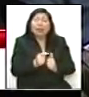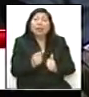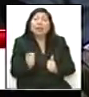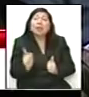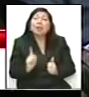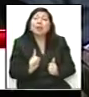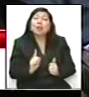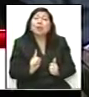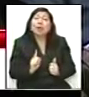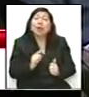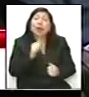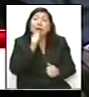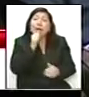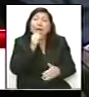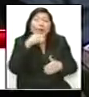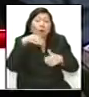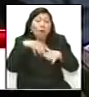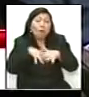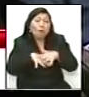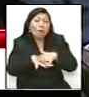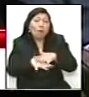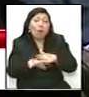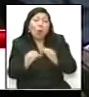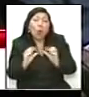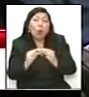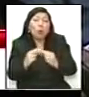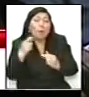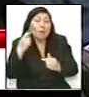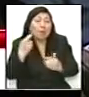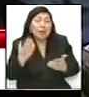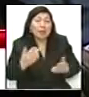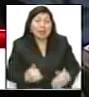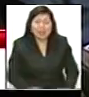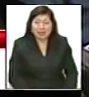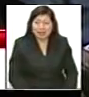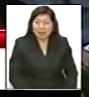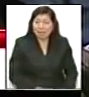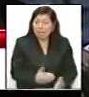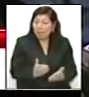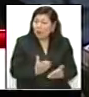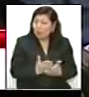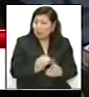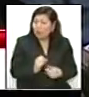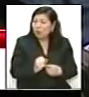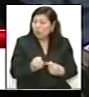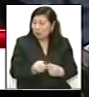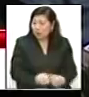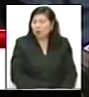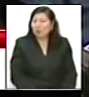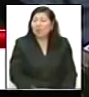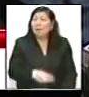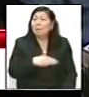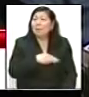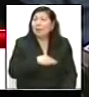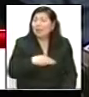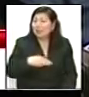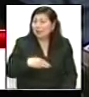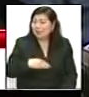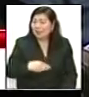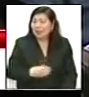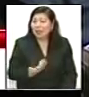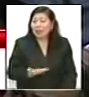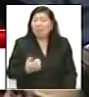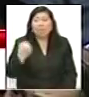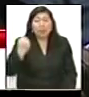ellos hecho la promesa de infiltrarse en sindicatos, en los conflictos sociales, en el Ministerio Público, en